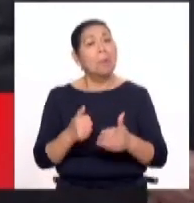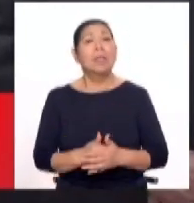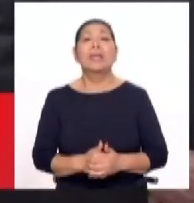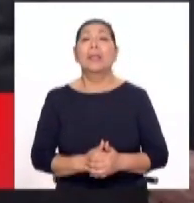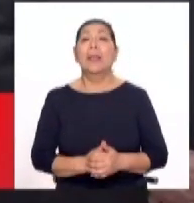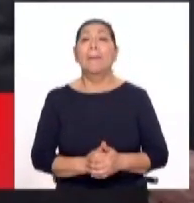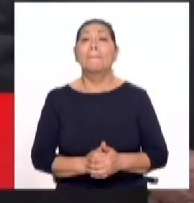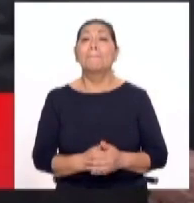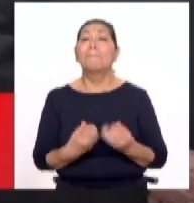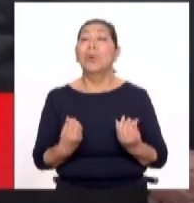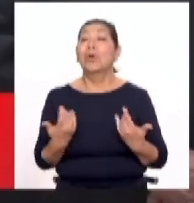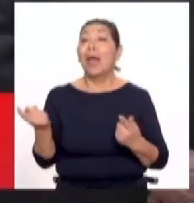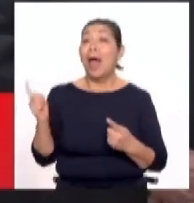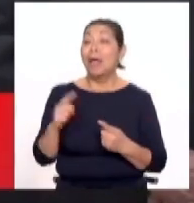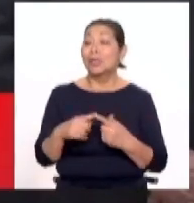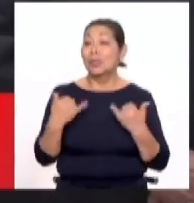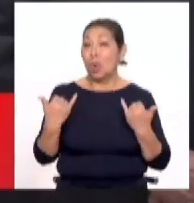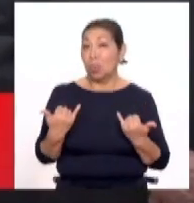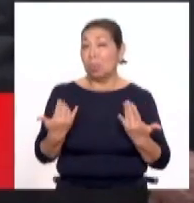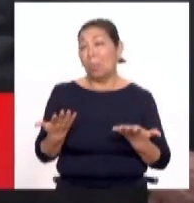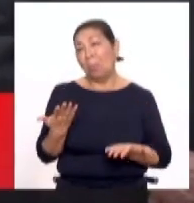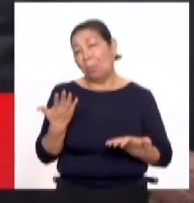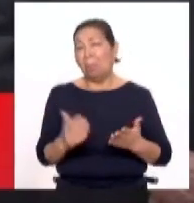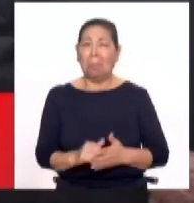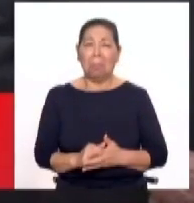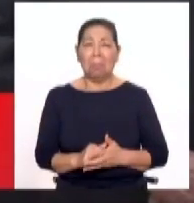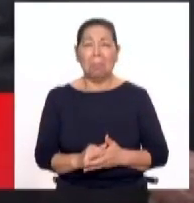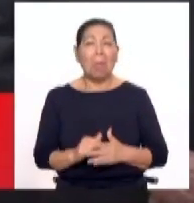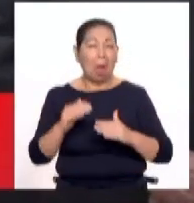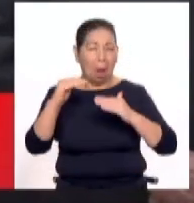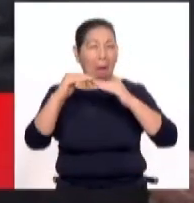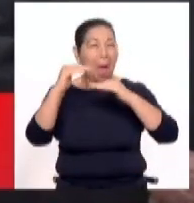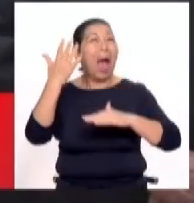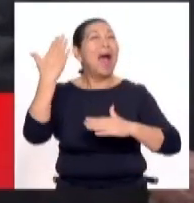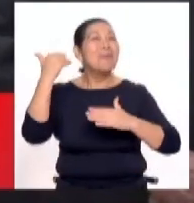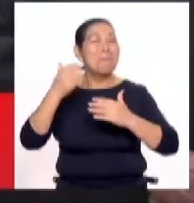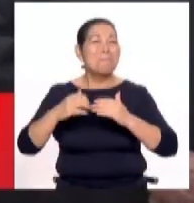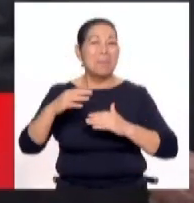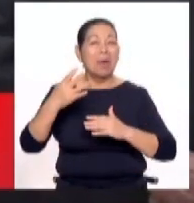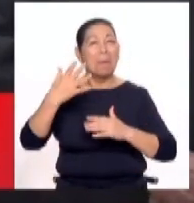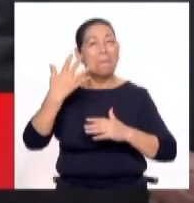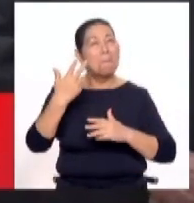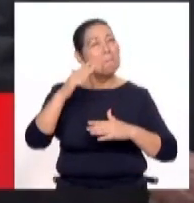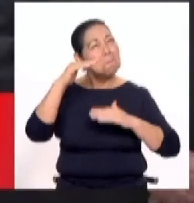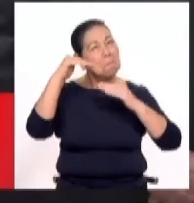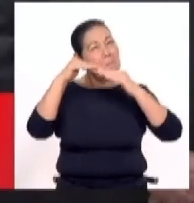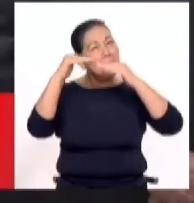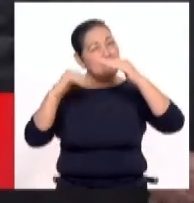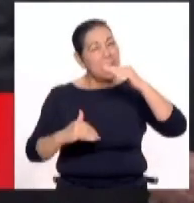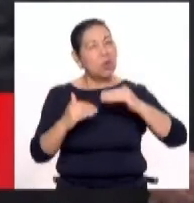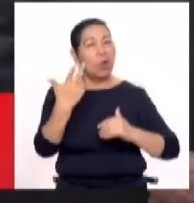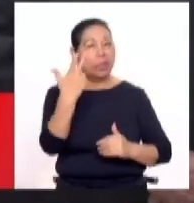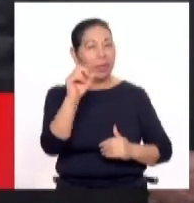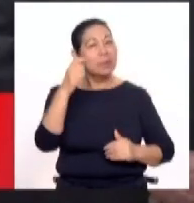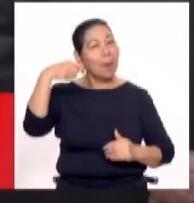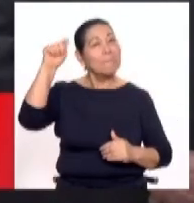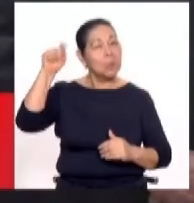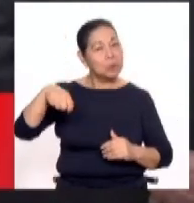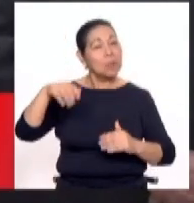resultados porque hasta el momento tenemos un promedio más o menos que ha bajado menos 30% aproximadamente